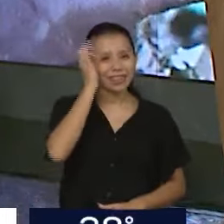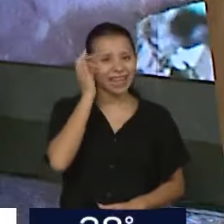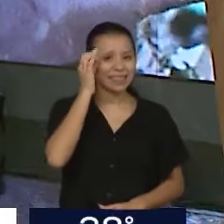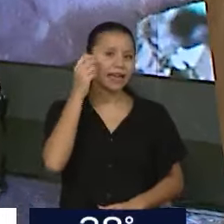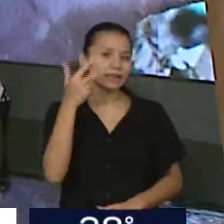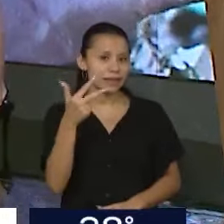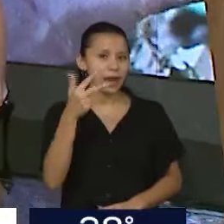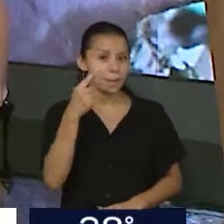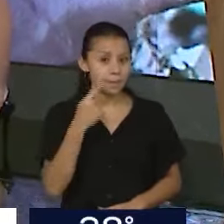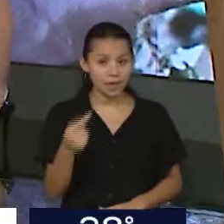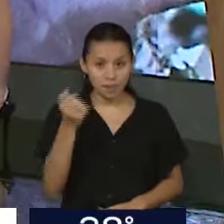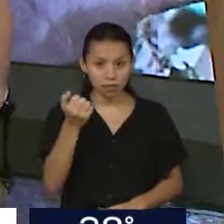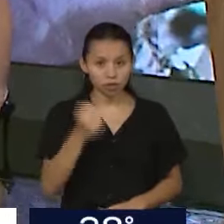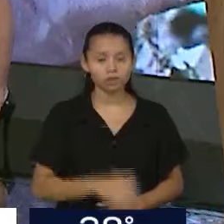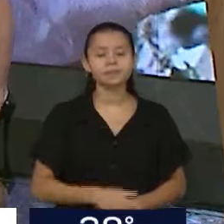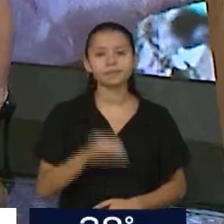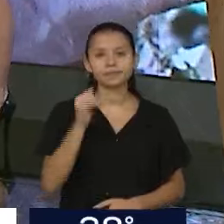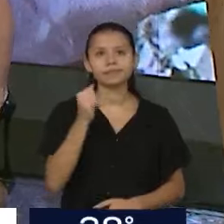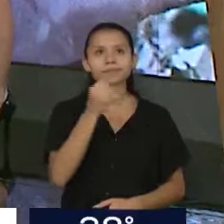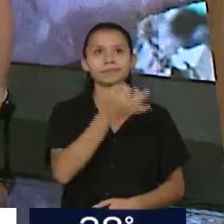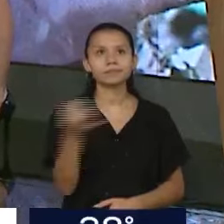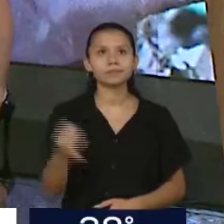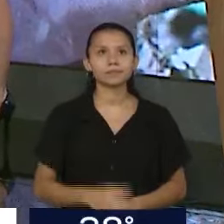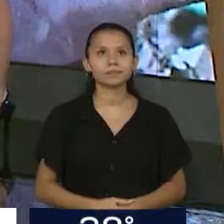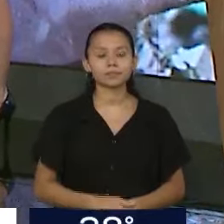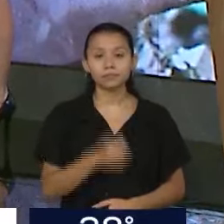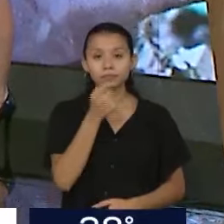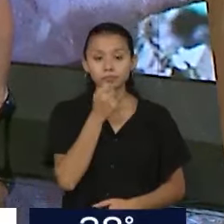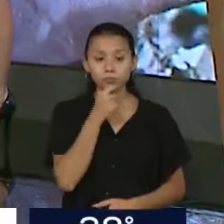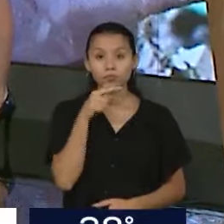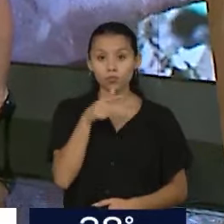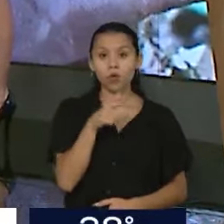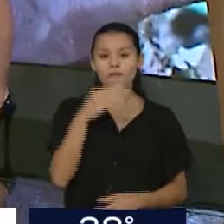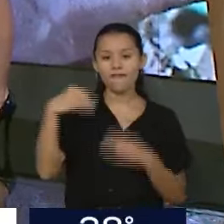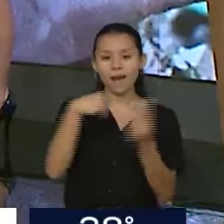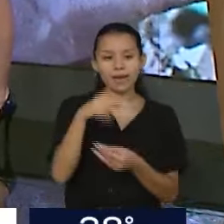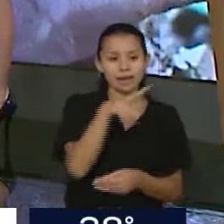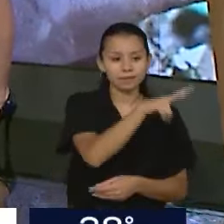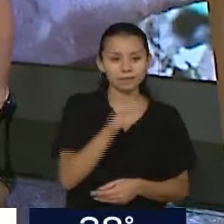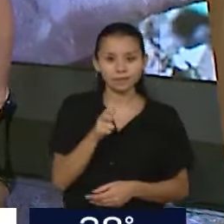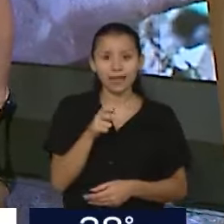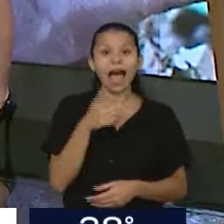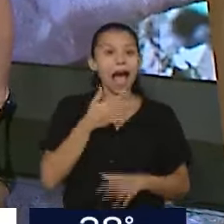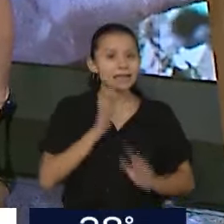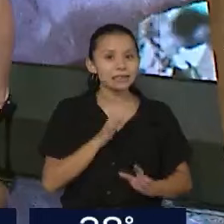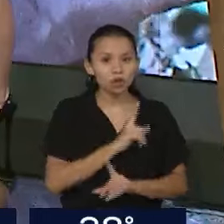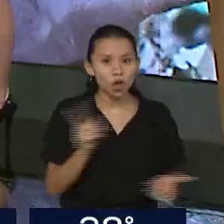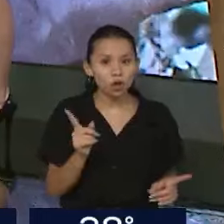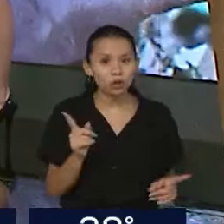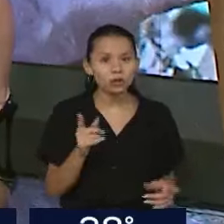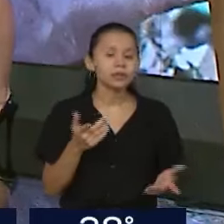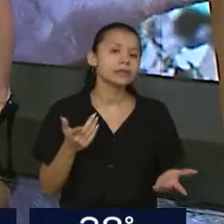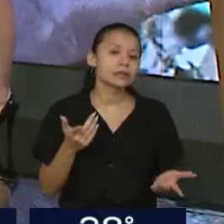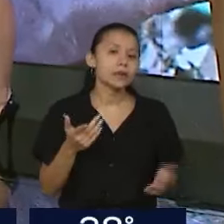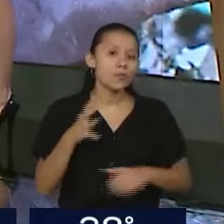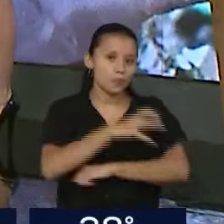633 mil pesos, la bien, canasta básica esa total es la línea. En Mendoza. Si vos en tu familia no ingresás eso, en teoría quiere decir que sos pobre, pero ahí no está contemplado el alquiler. Bueno, así se